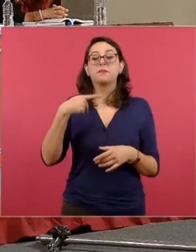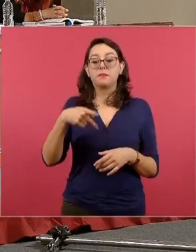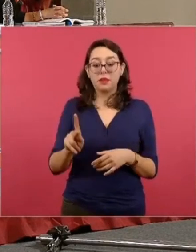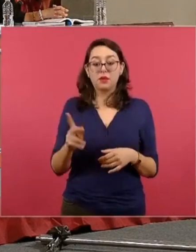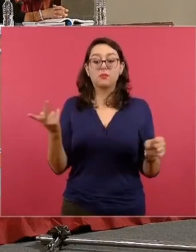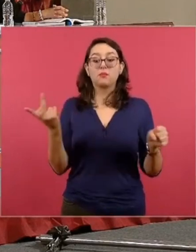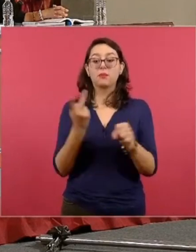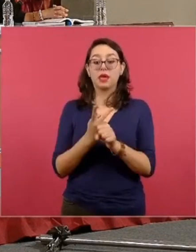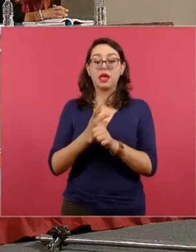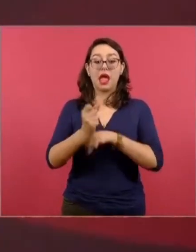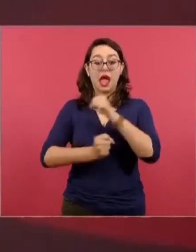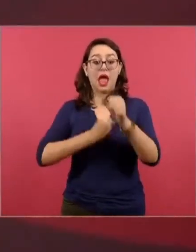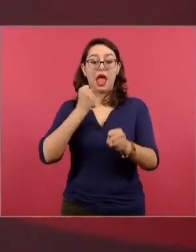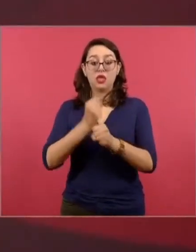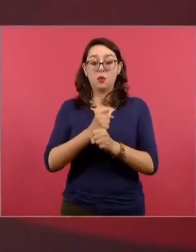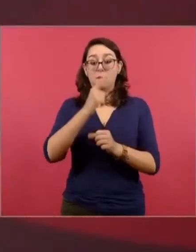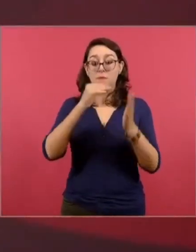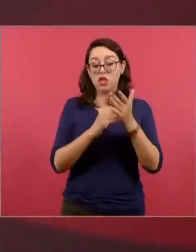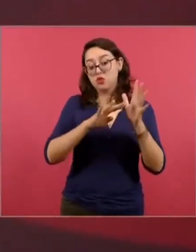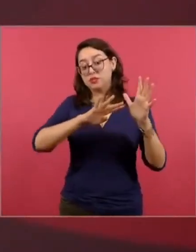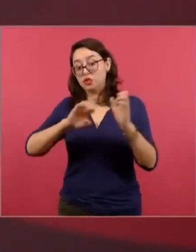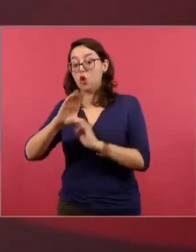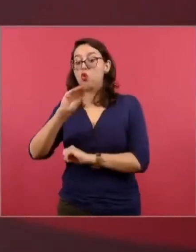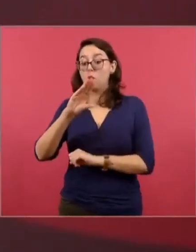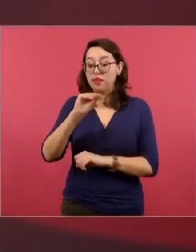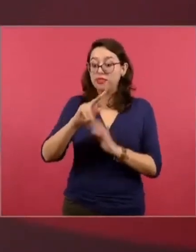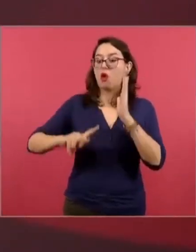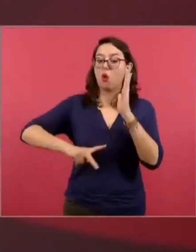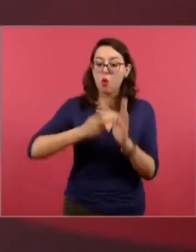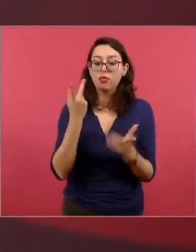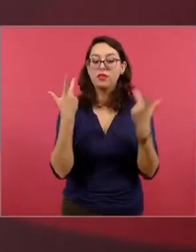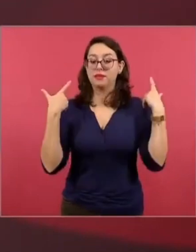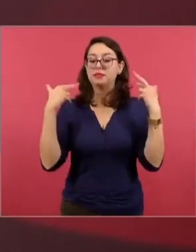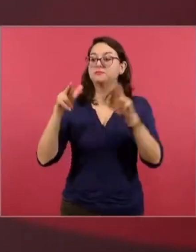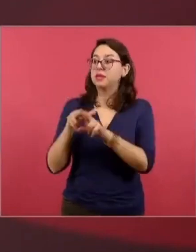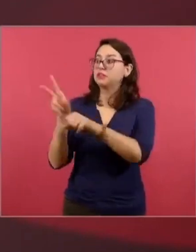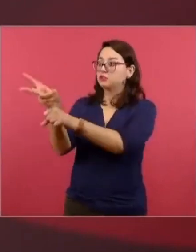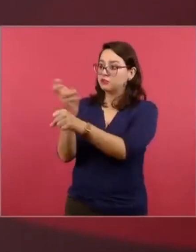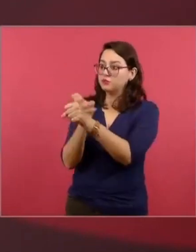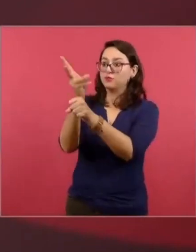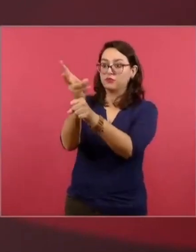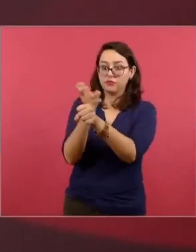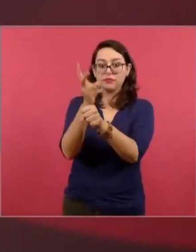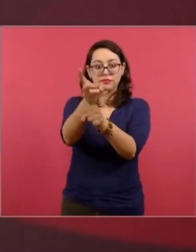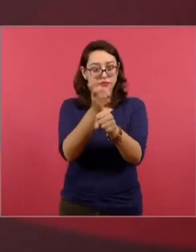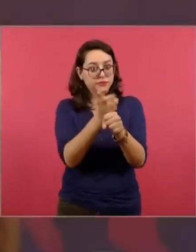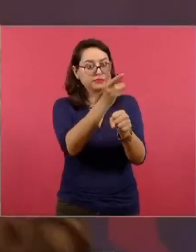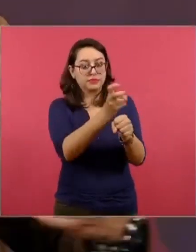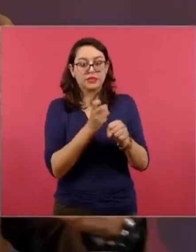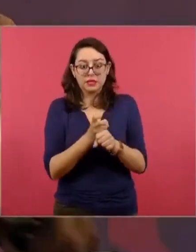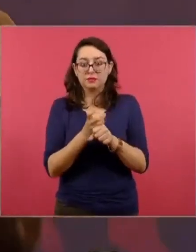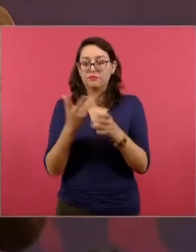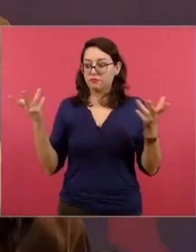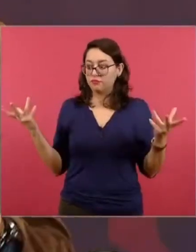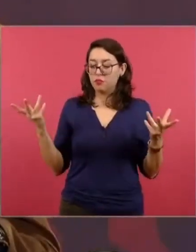vuelve a surgir otra convocatoria. Y algunos libros de esa convocatoria donde participaron el magisterio,